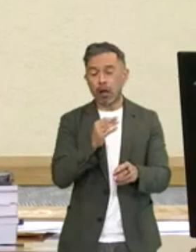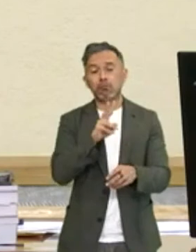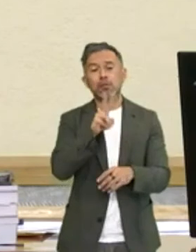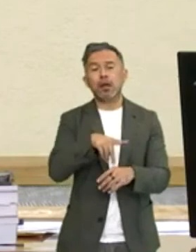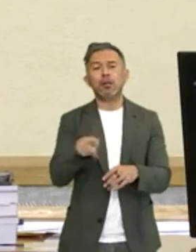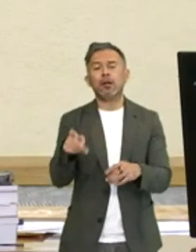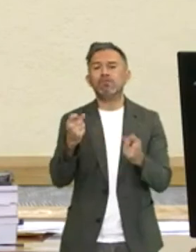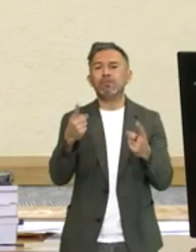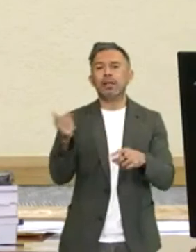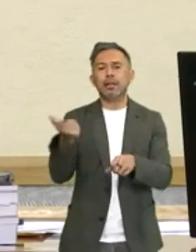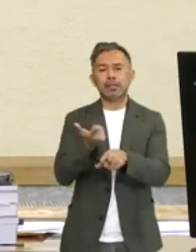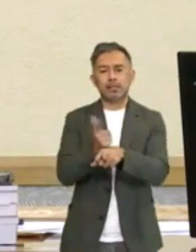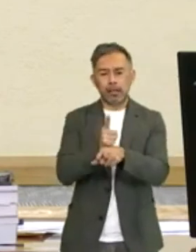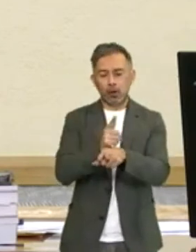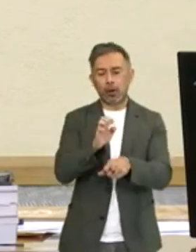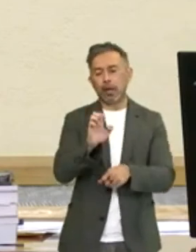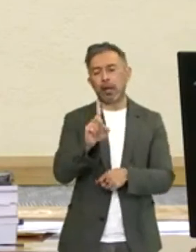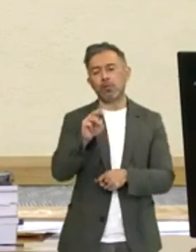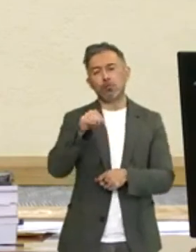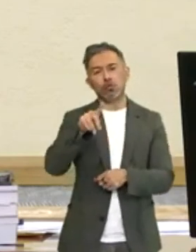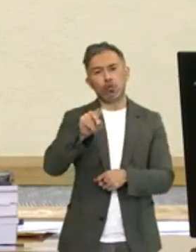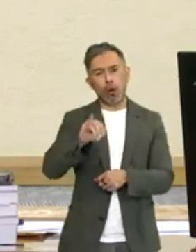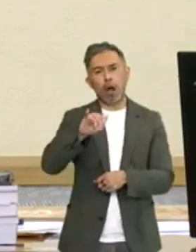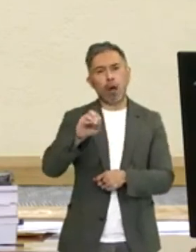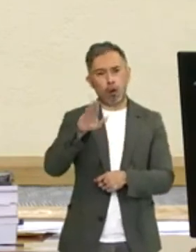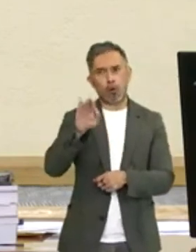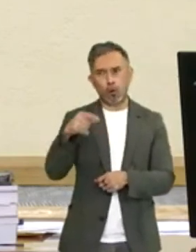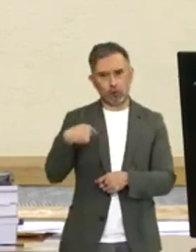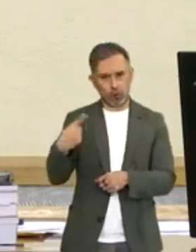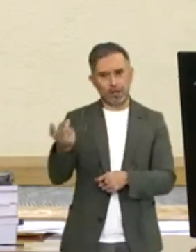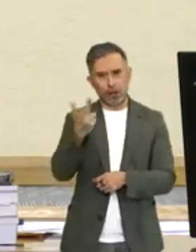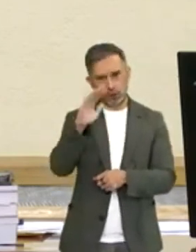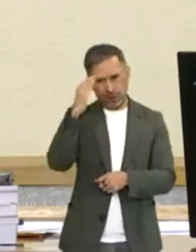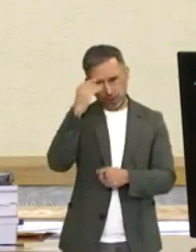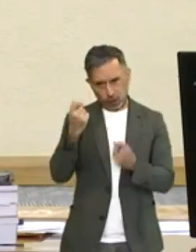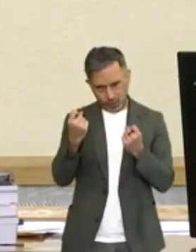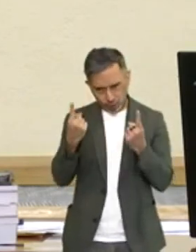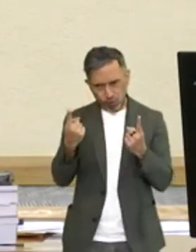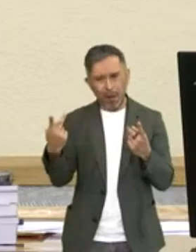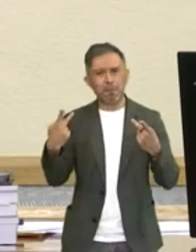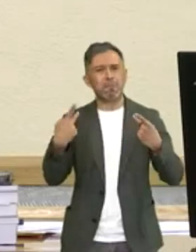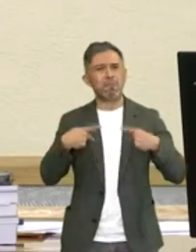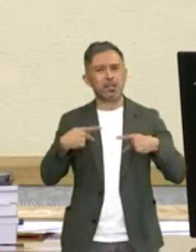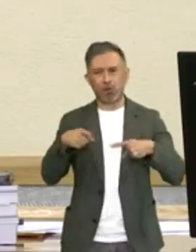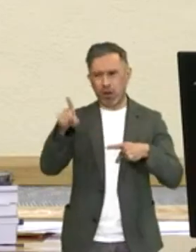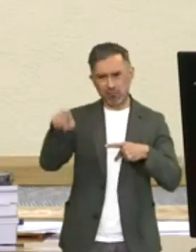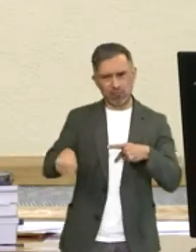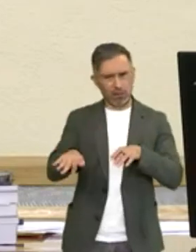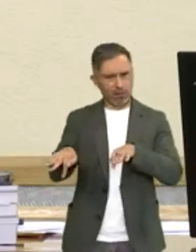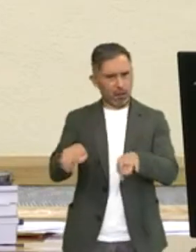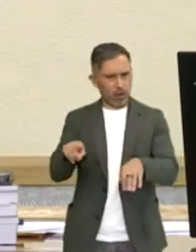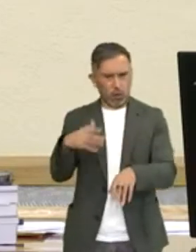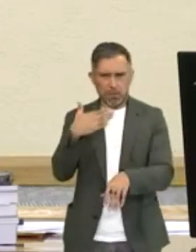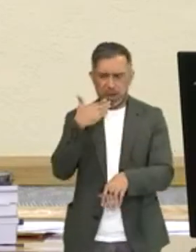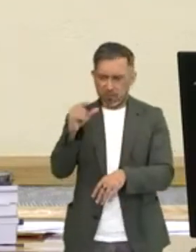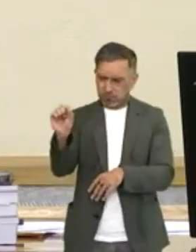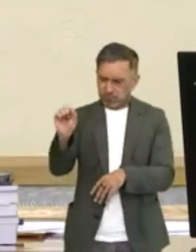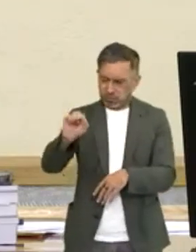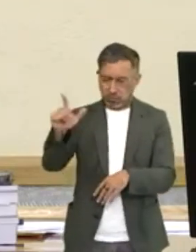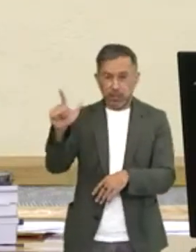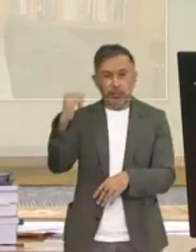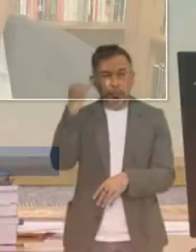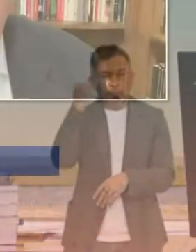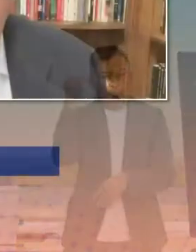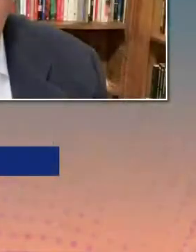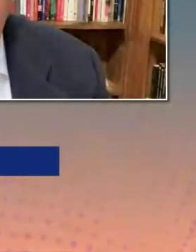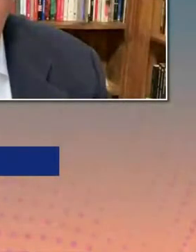que cuando el orden constitucional democrático sea restaurado, él estará de vuelta en el INE. Vamos a escuchar a continuación parte